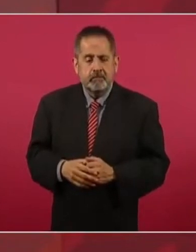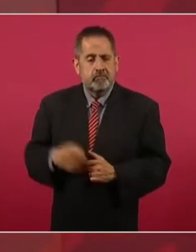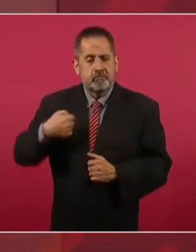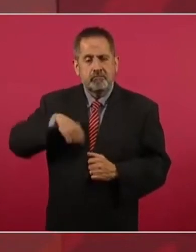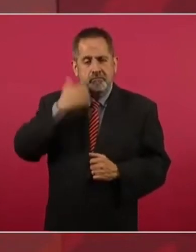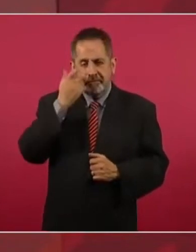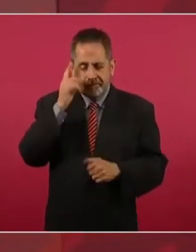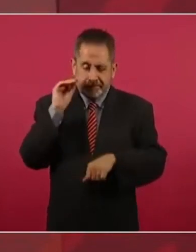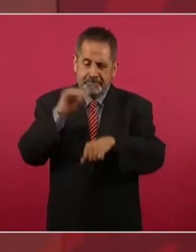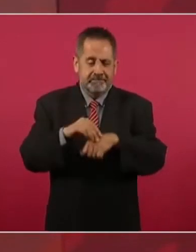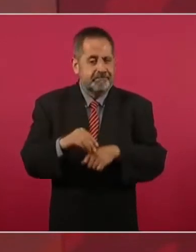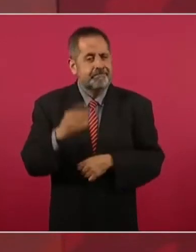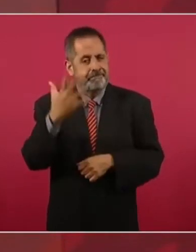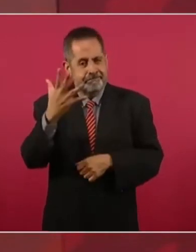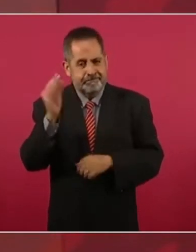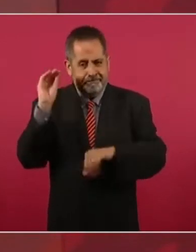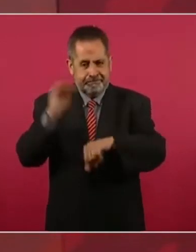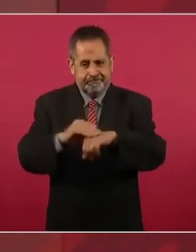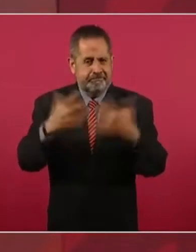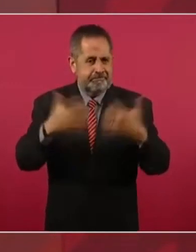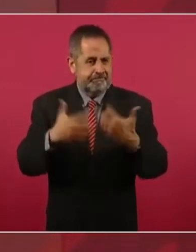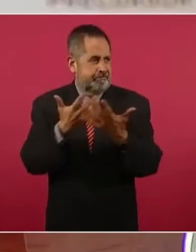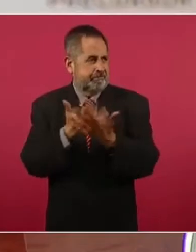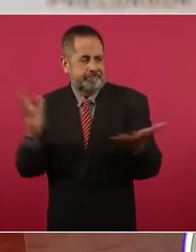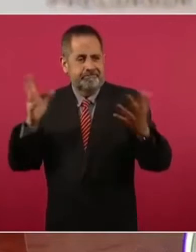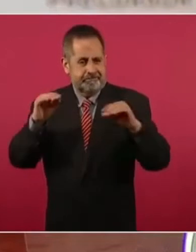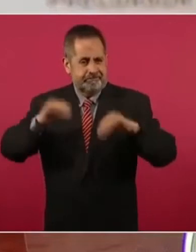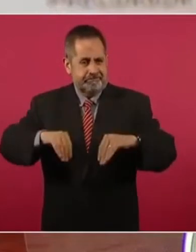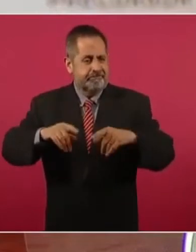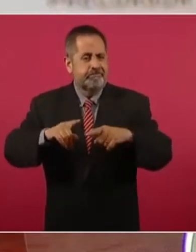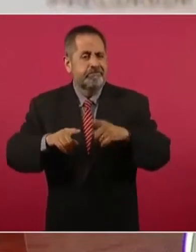crear 5 plantas como